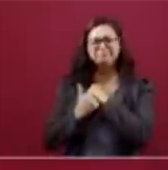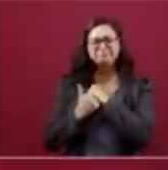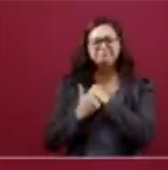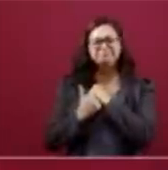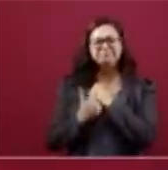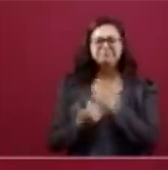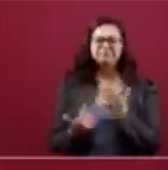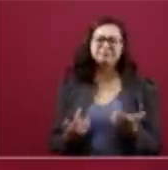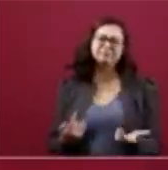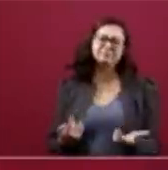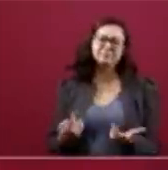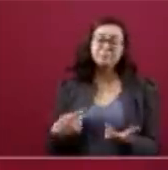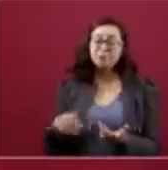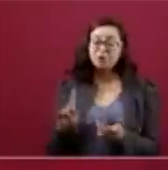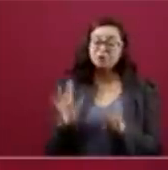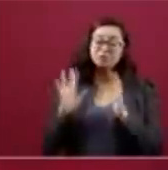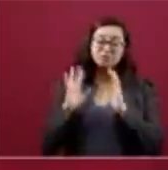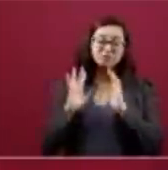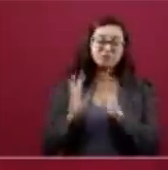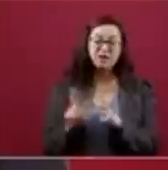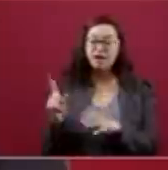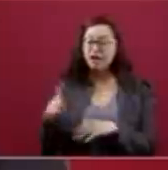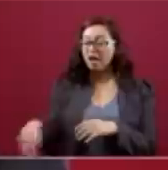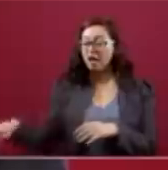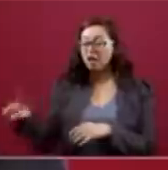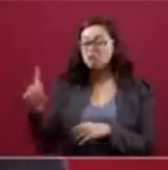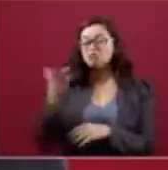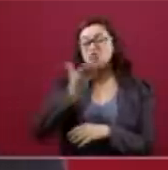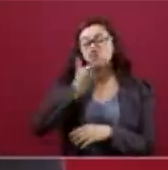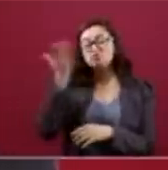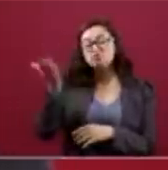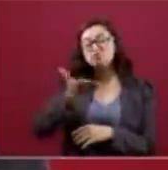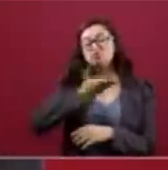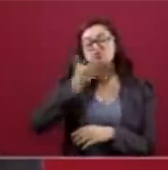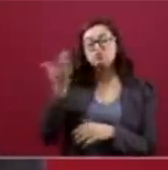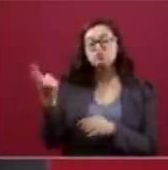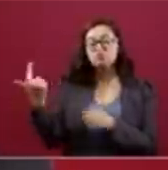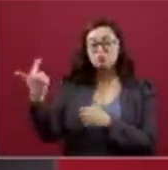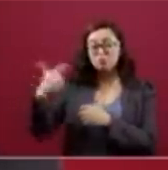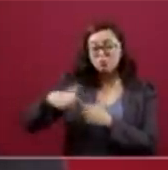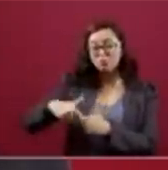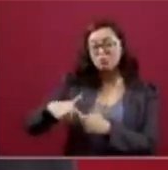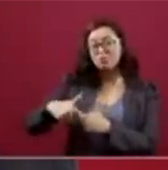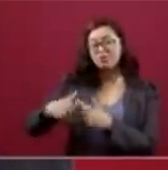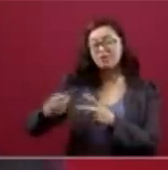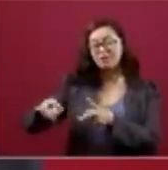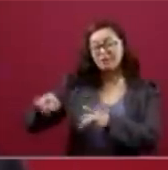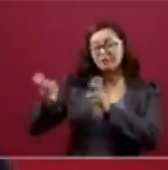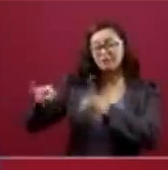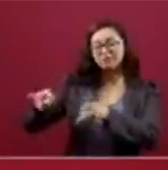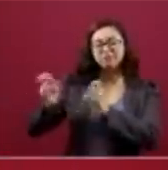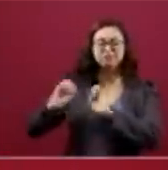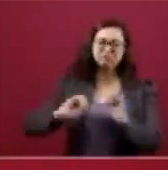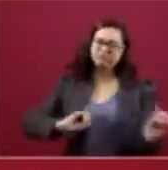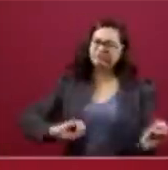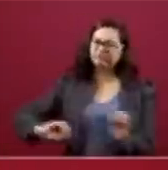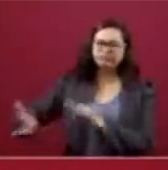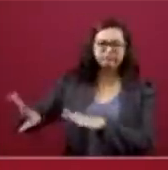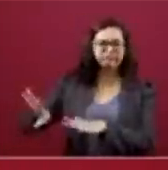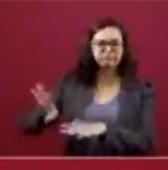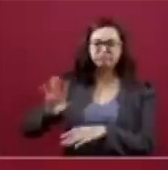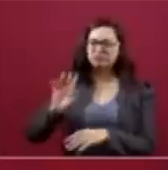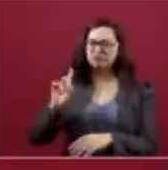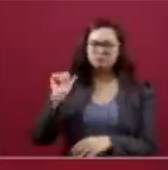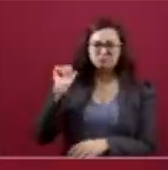dejar solos a los que se dedican al robo de